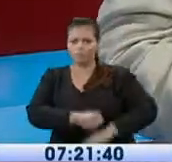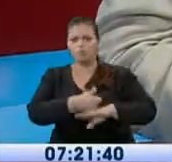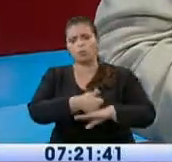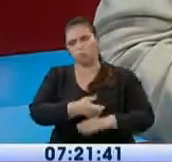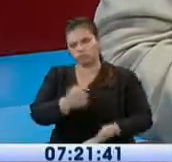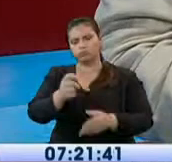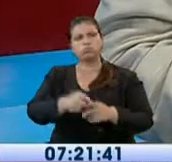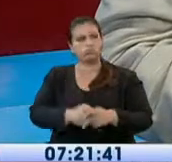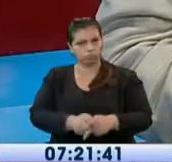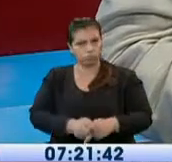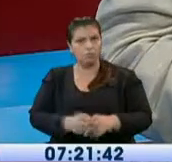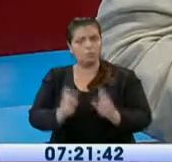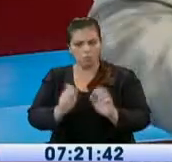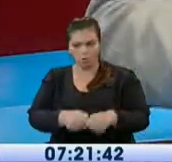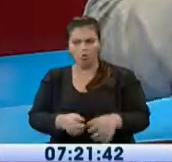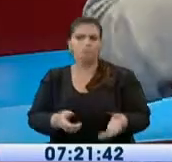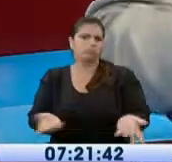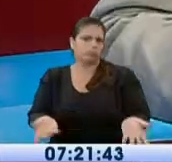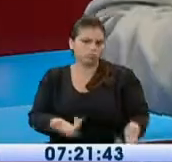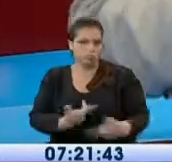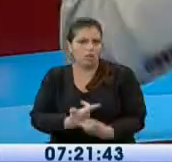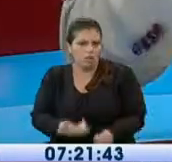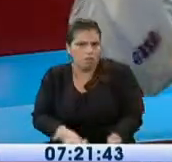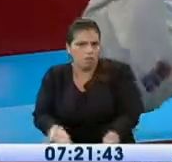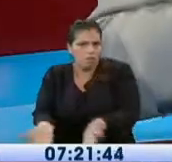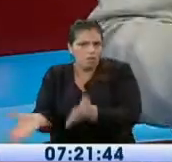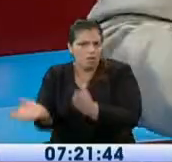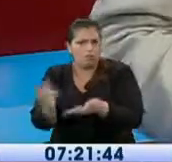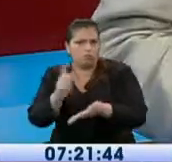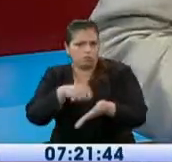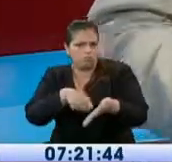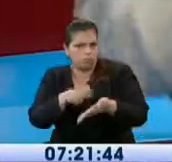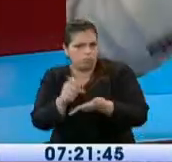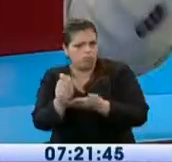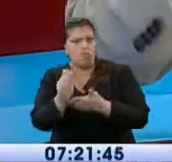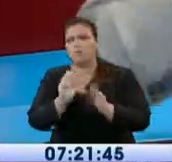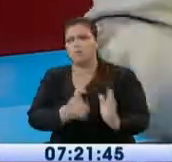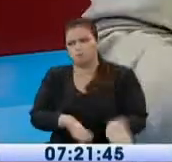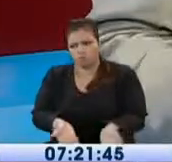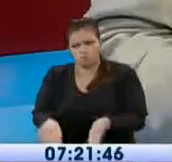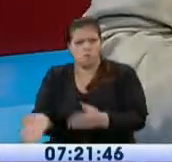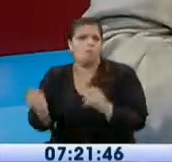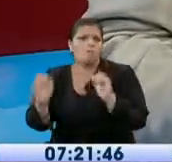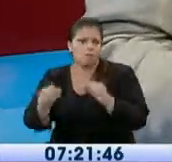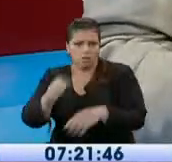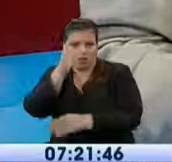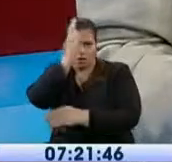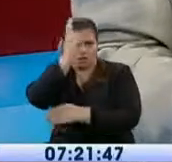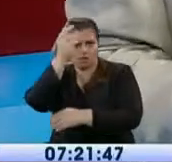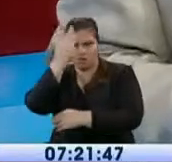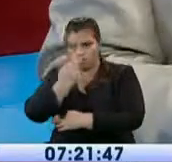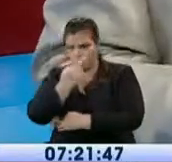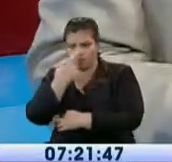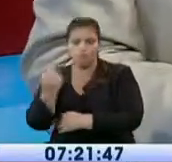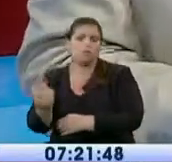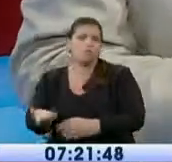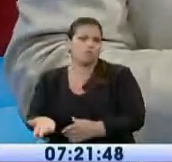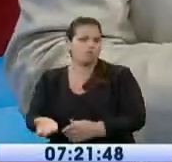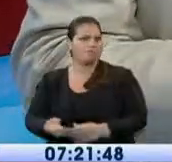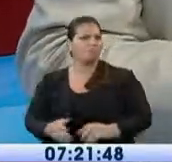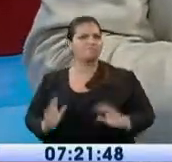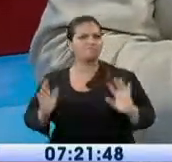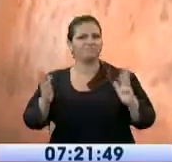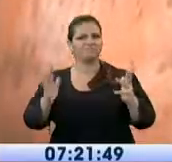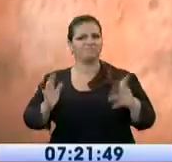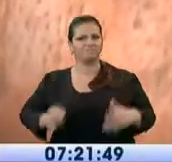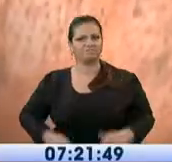para funcionar. Miren ustedes, qué novedad, ¿no? Terrible novedad. Veamos. A